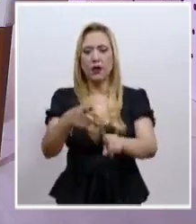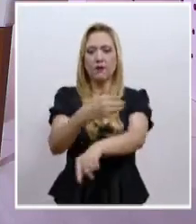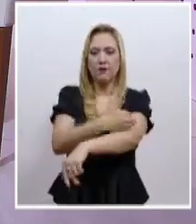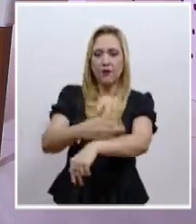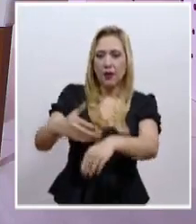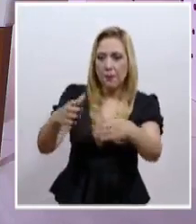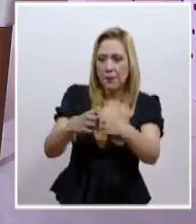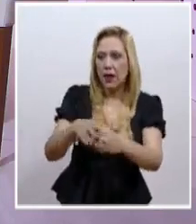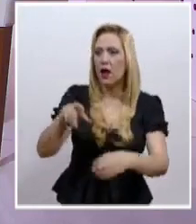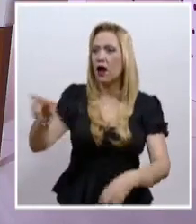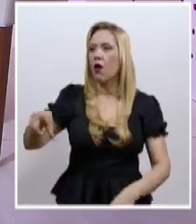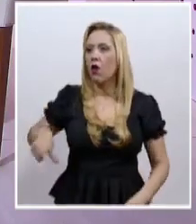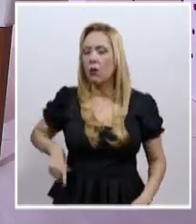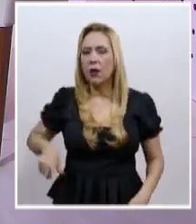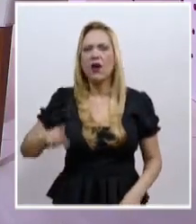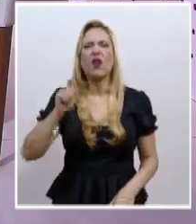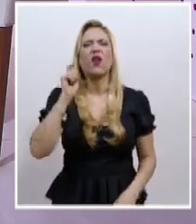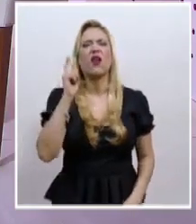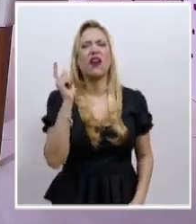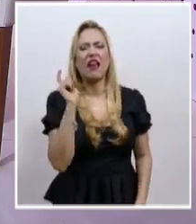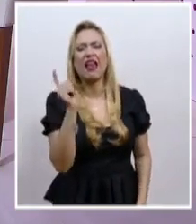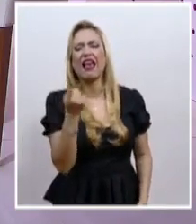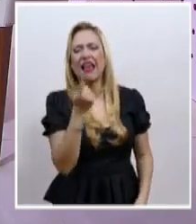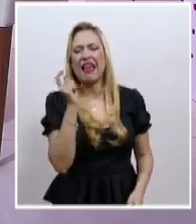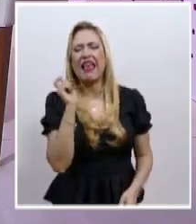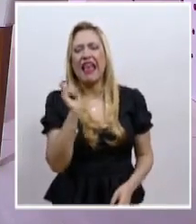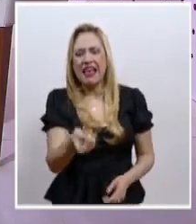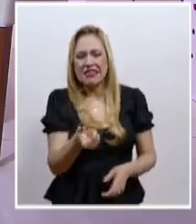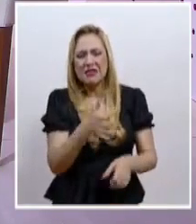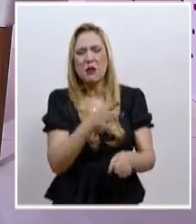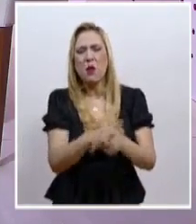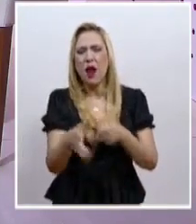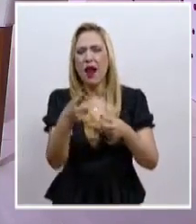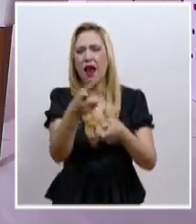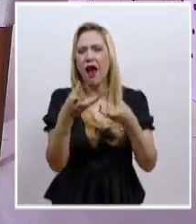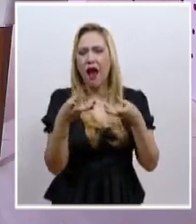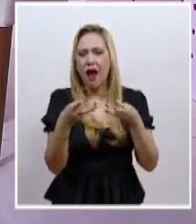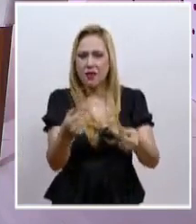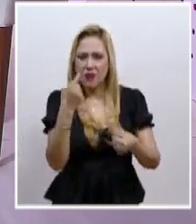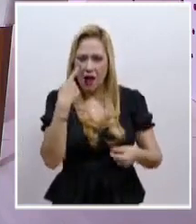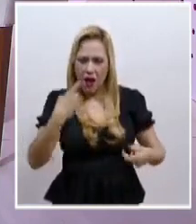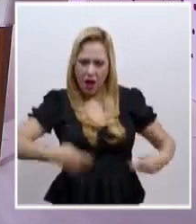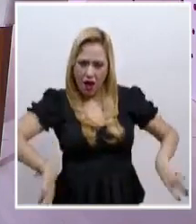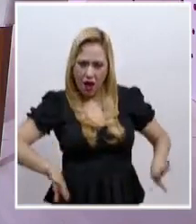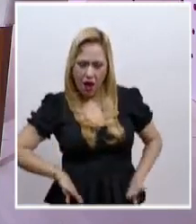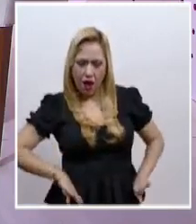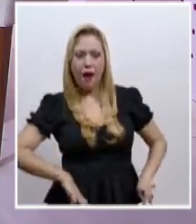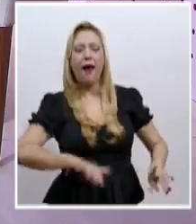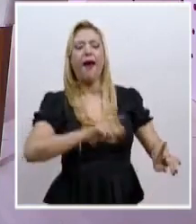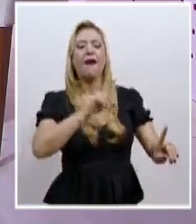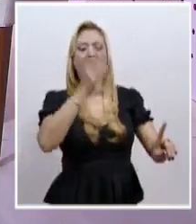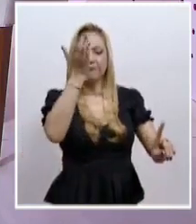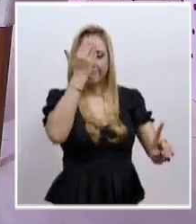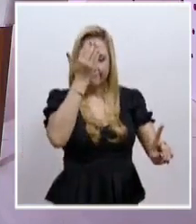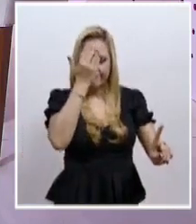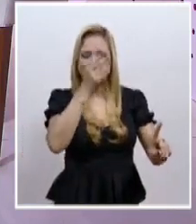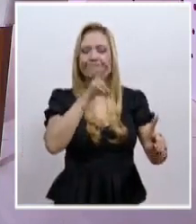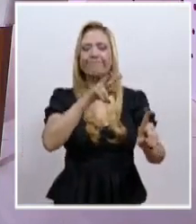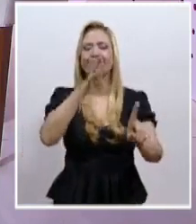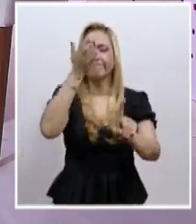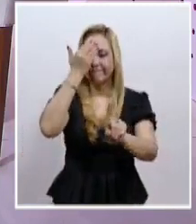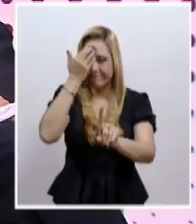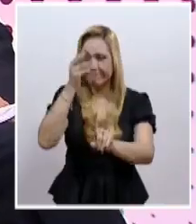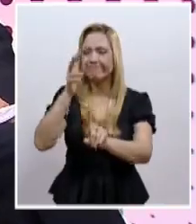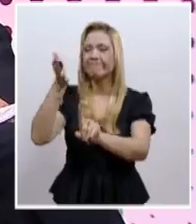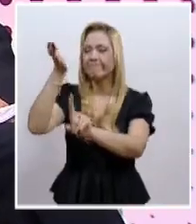qué gastamos nos define qué tipo de personas somos. Y habrá tiempo para ahondar un poquito en algunas